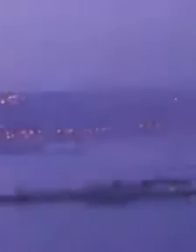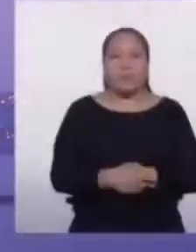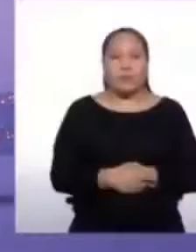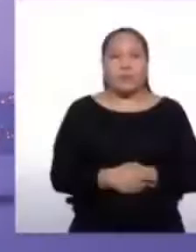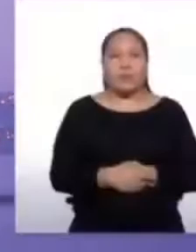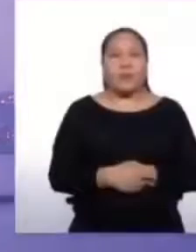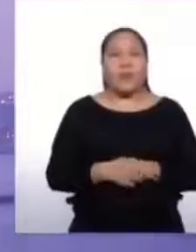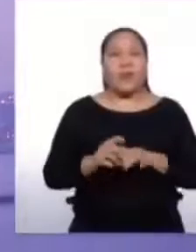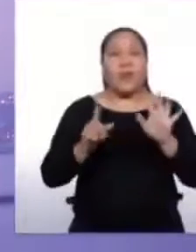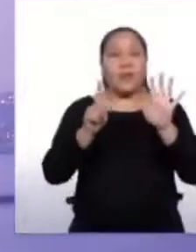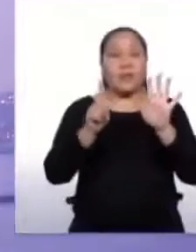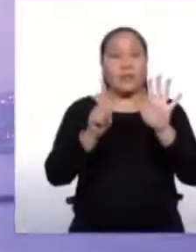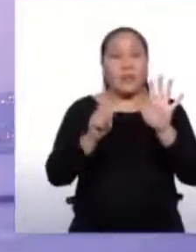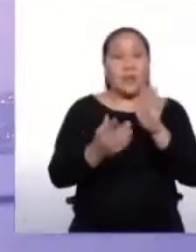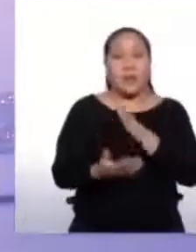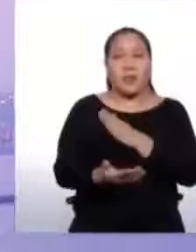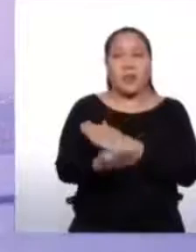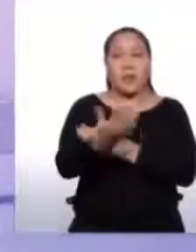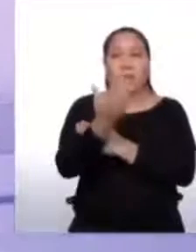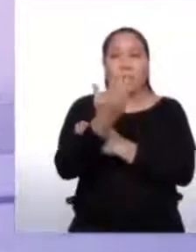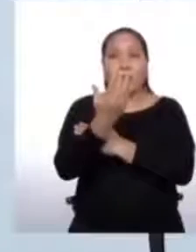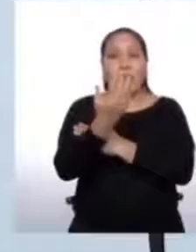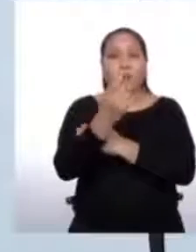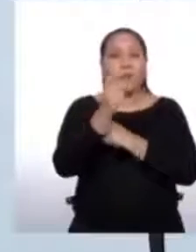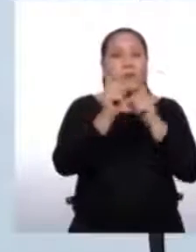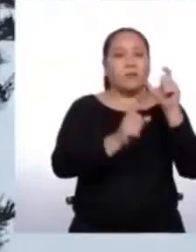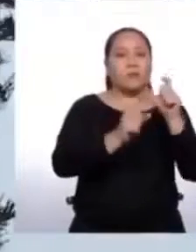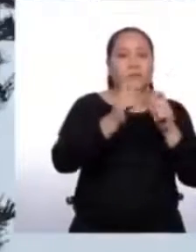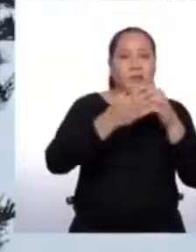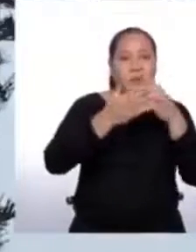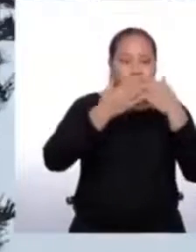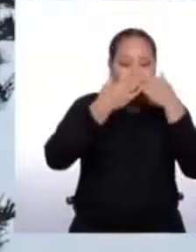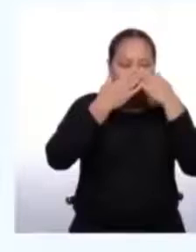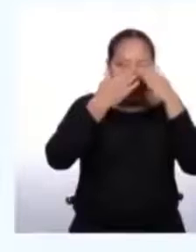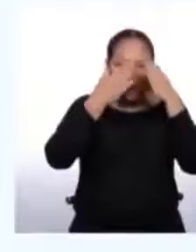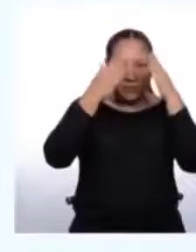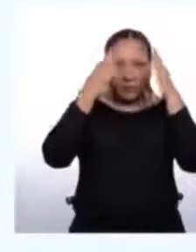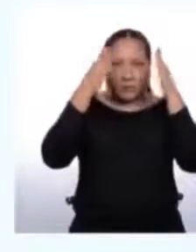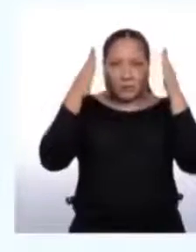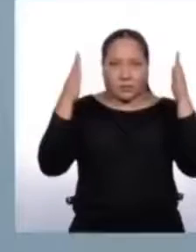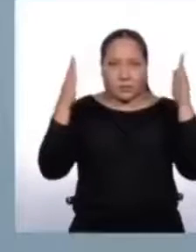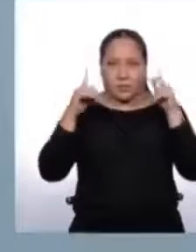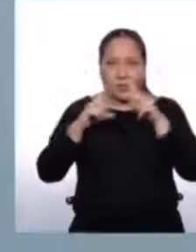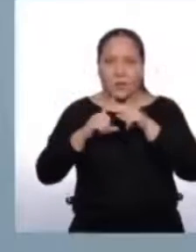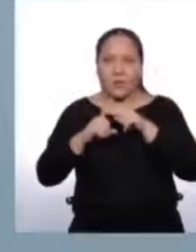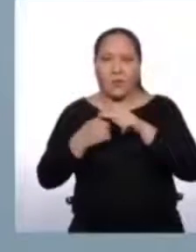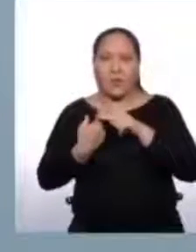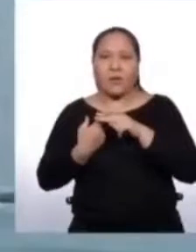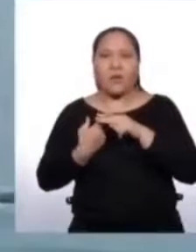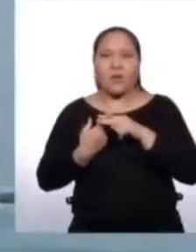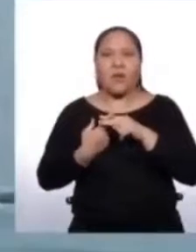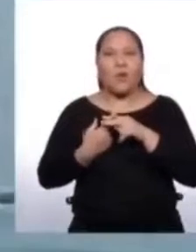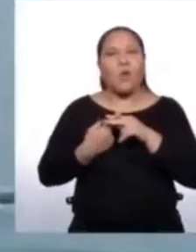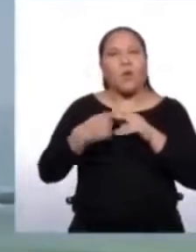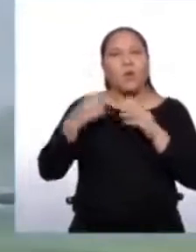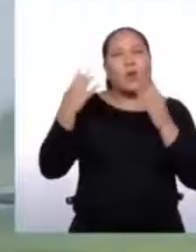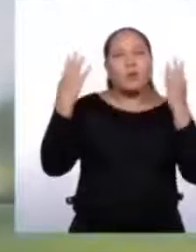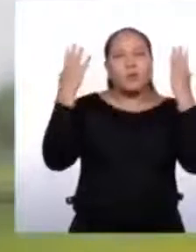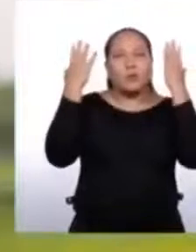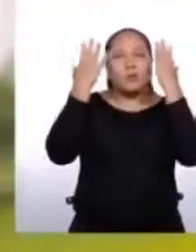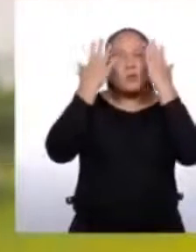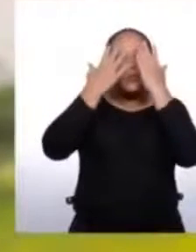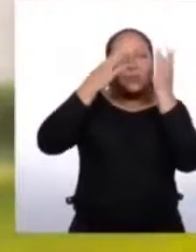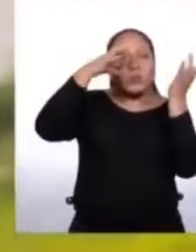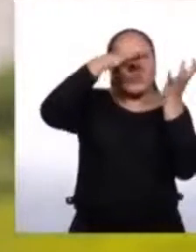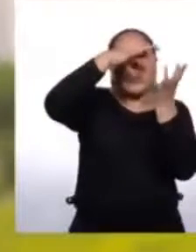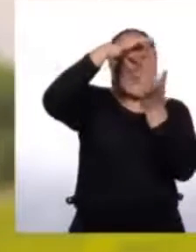A las 6 de la mañana la ciudad se levanta de puntillas y comienza a dar sus primeros pasos. Una fina niebla disuelve el perfil